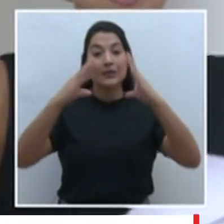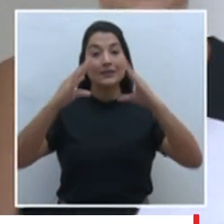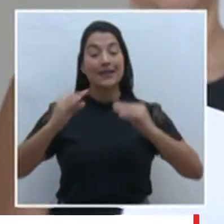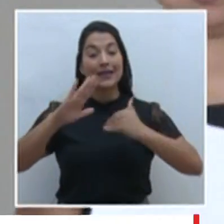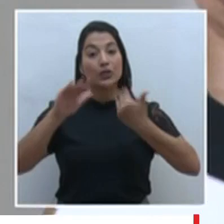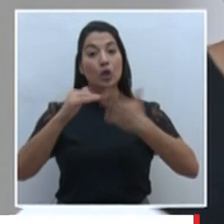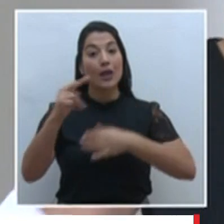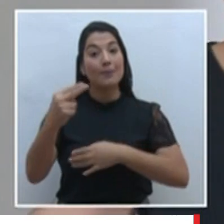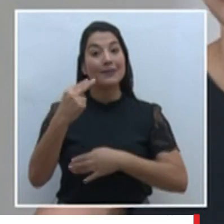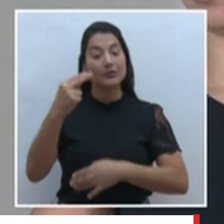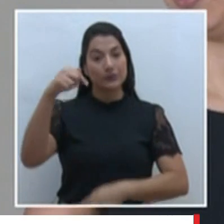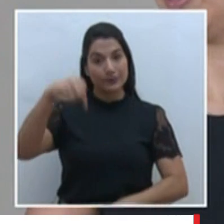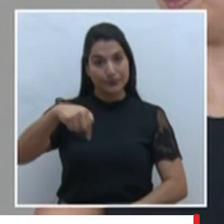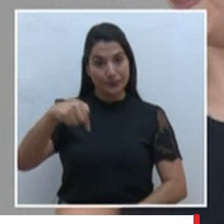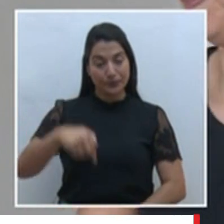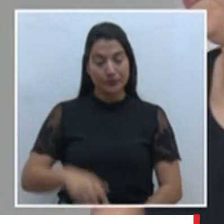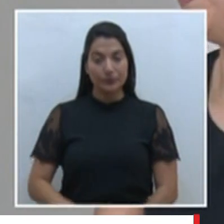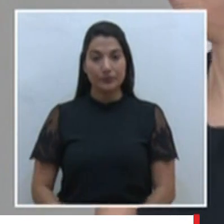hoy.